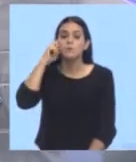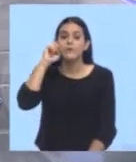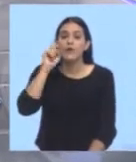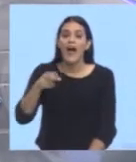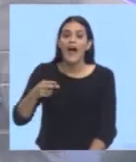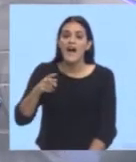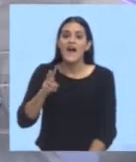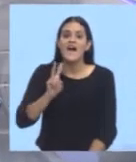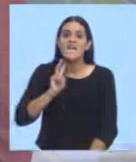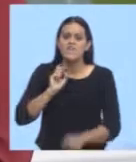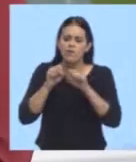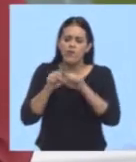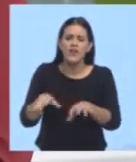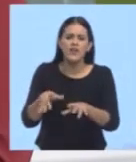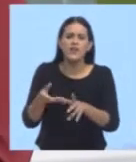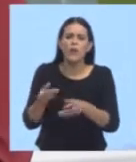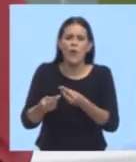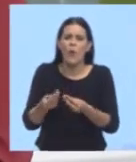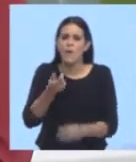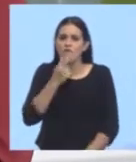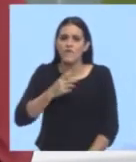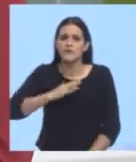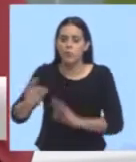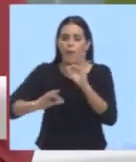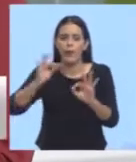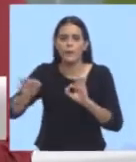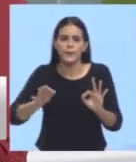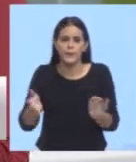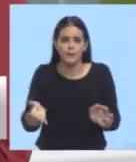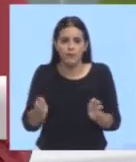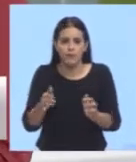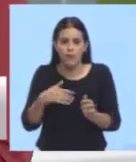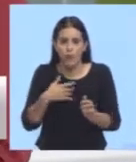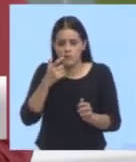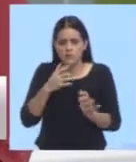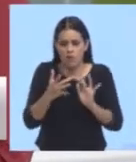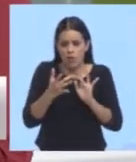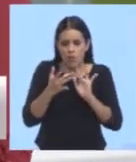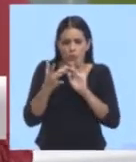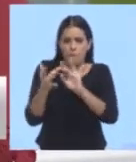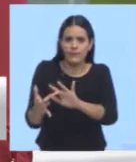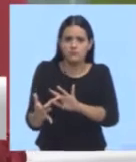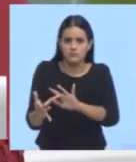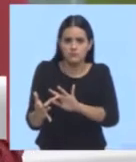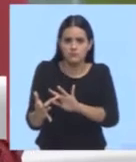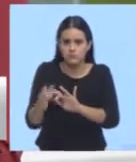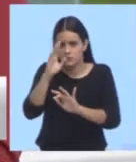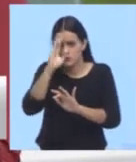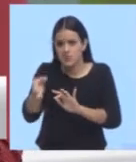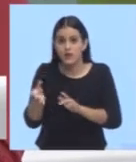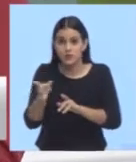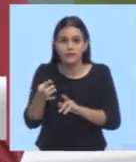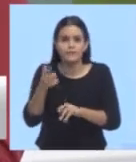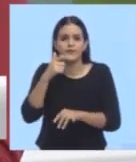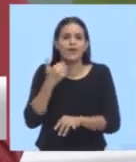virus de hepatitis a es un virus y es un virus que se contagia fácilmente e inclusive se contagia por contacto directo indirecto y por eso es que se manda que las